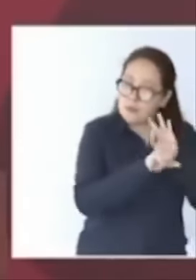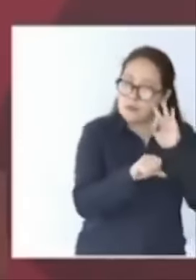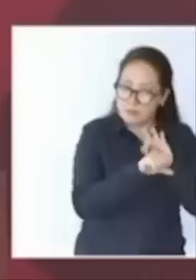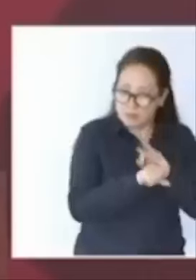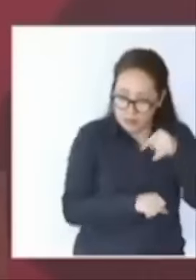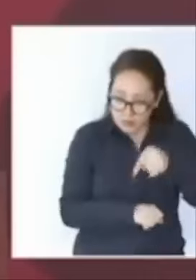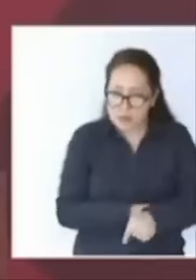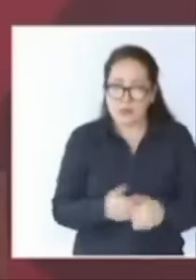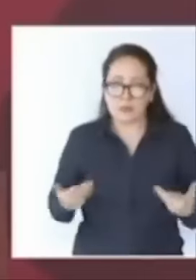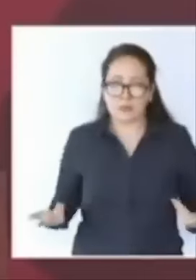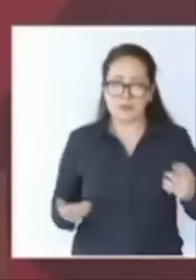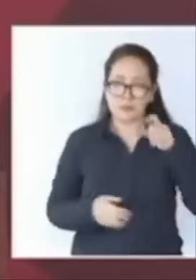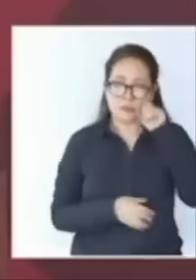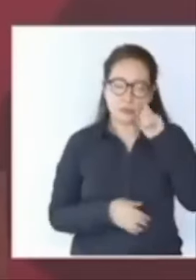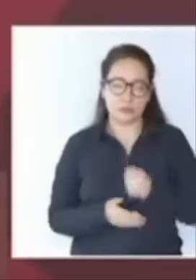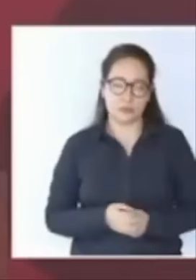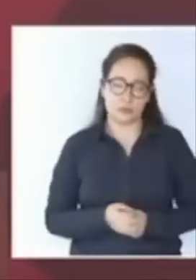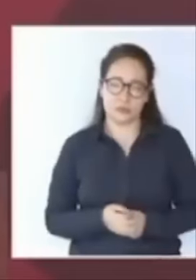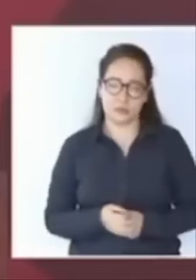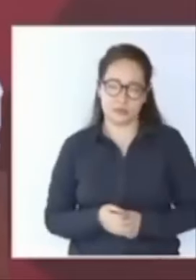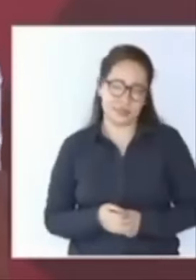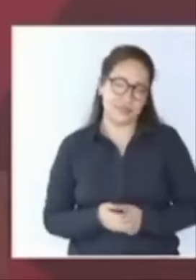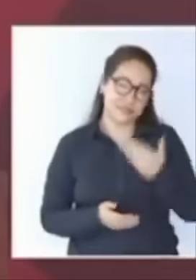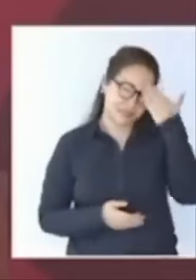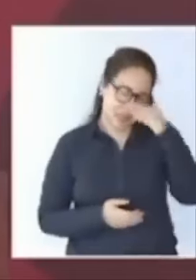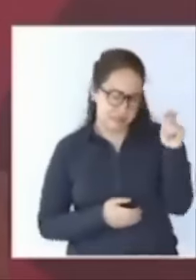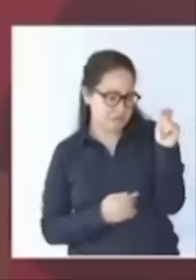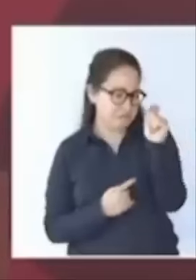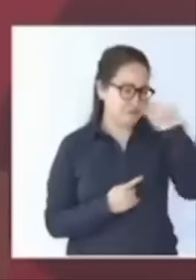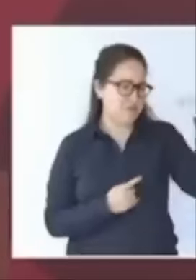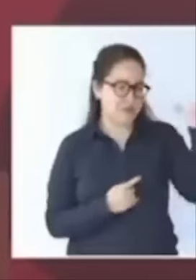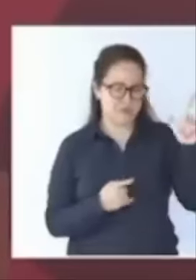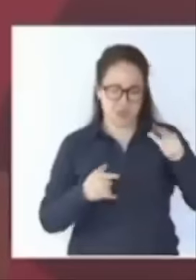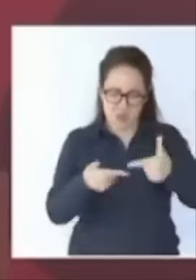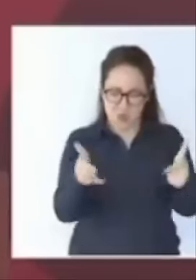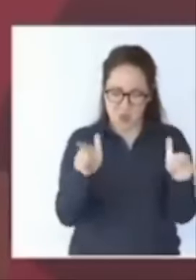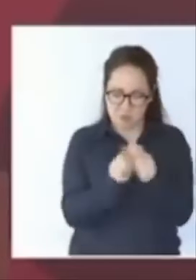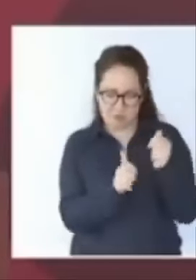Que toda la disciplina, el profesionalismo,